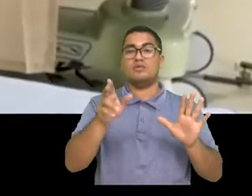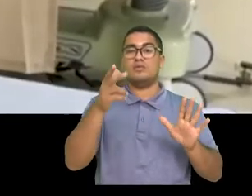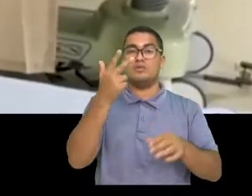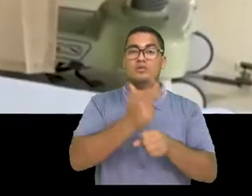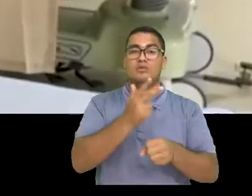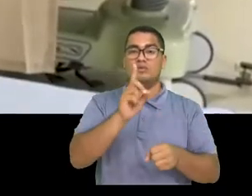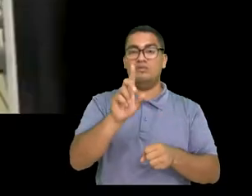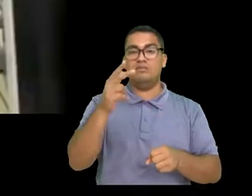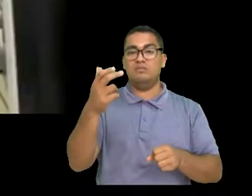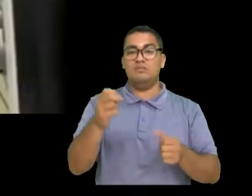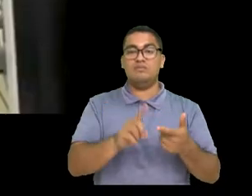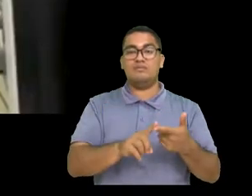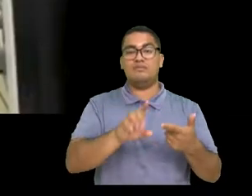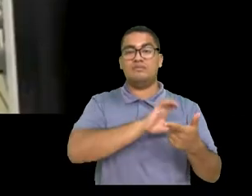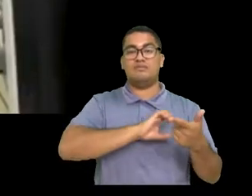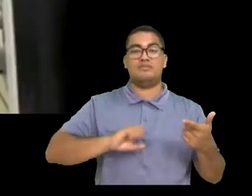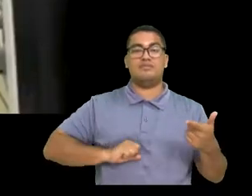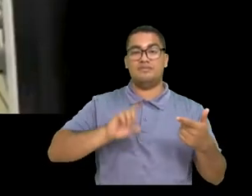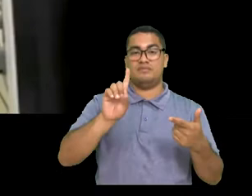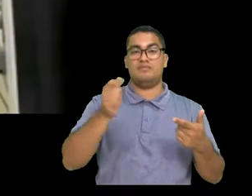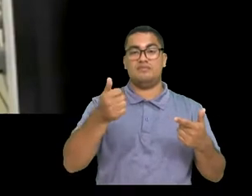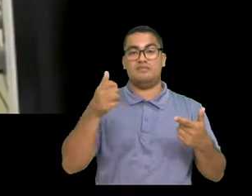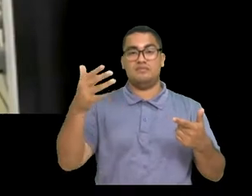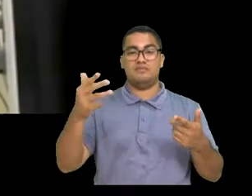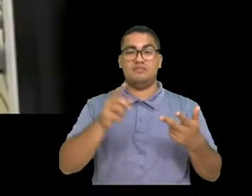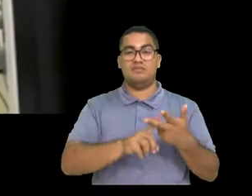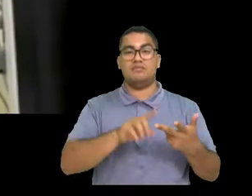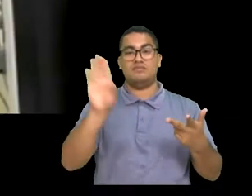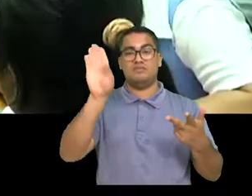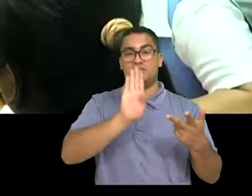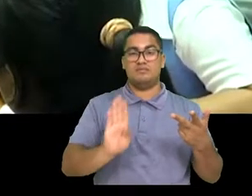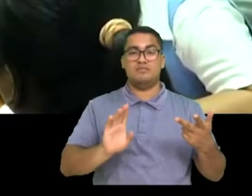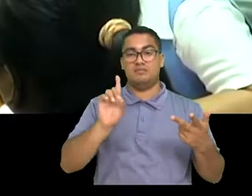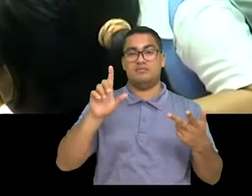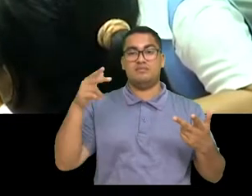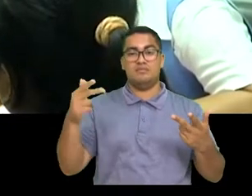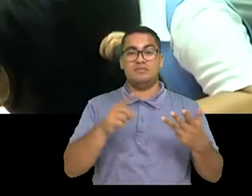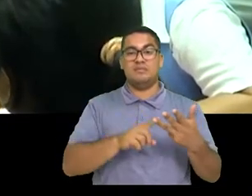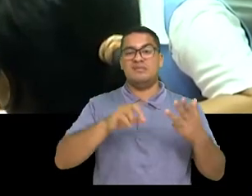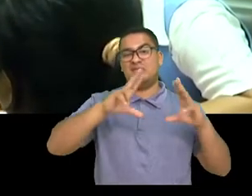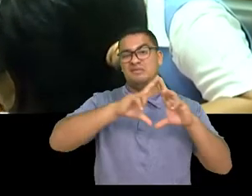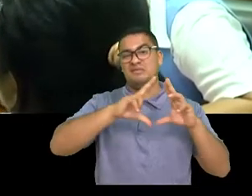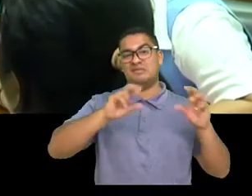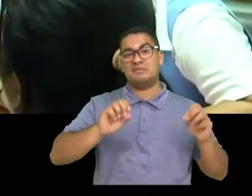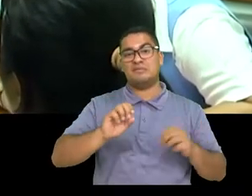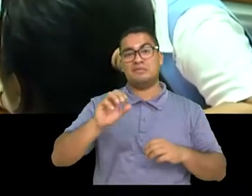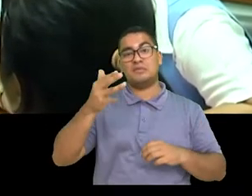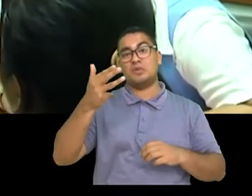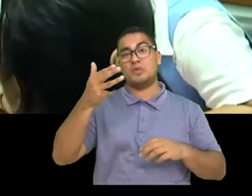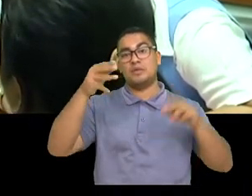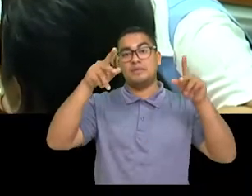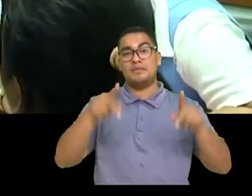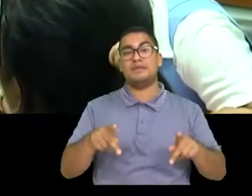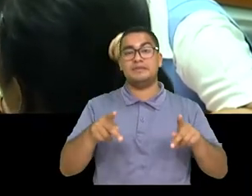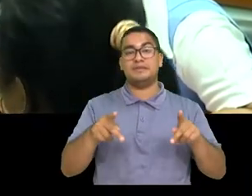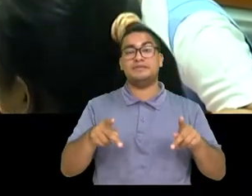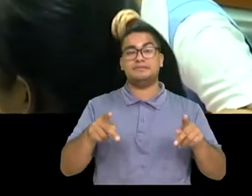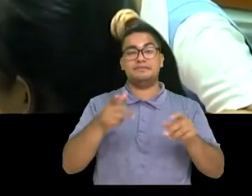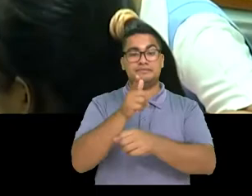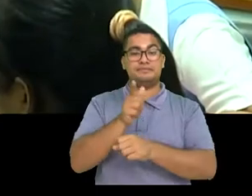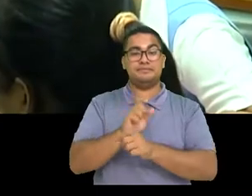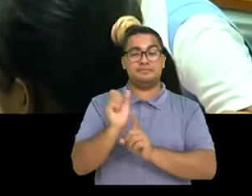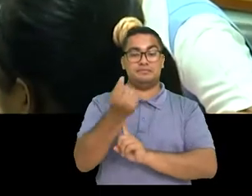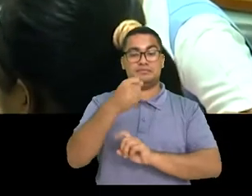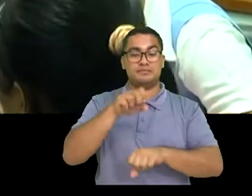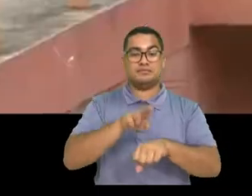180, El Salvador 159, Belice 18 y Nicaragua ha confirmado nada más 9 casos. Para el canal parlamentario